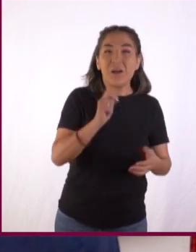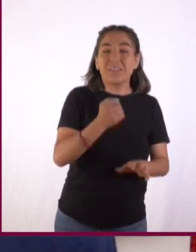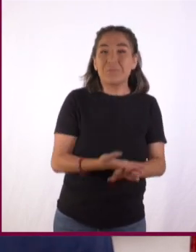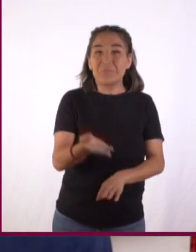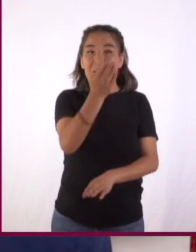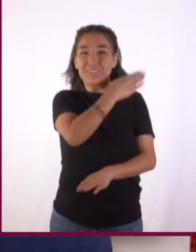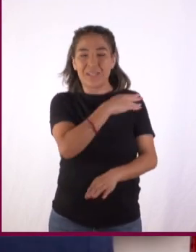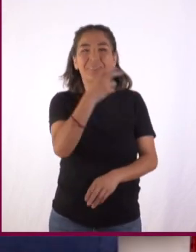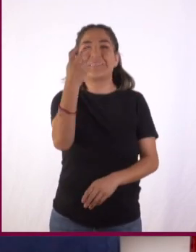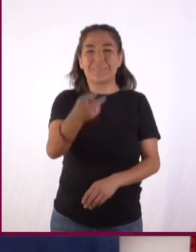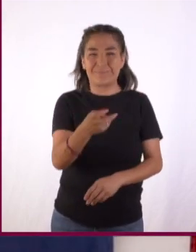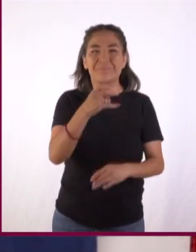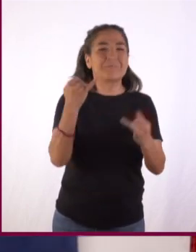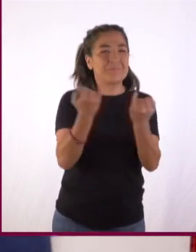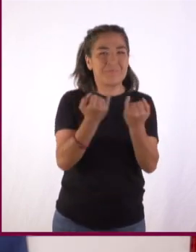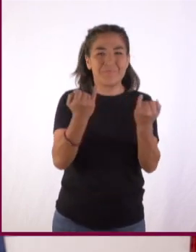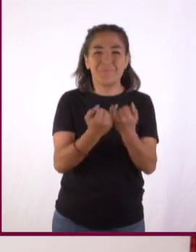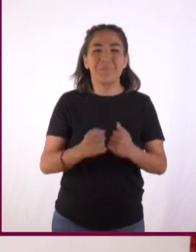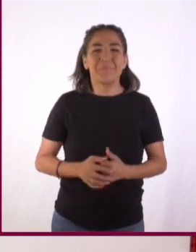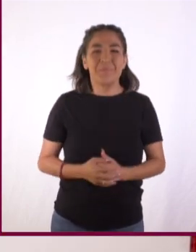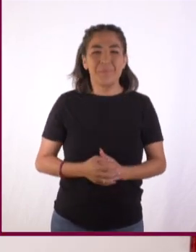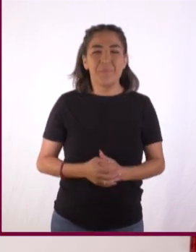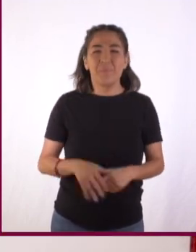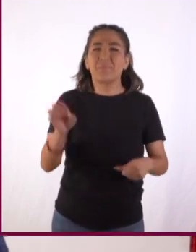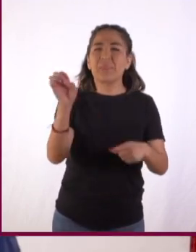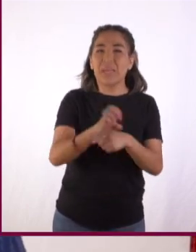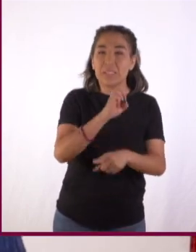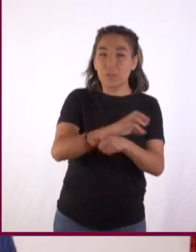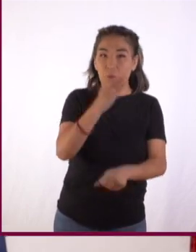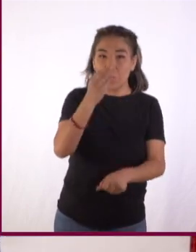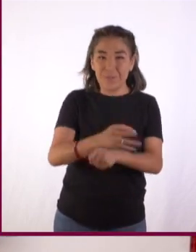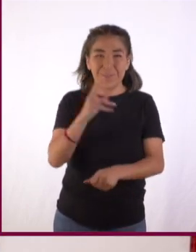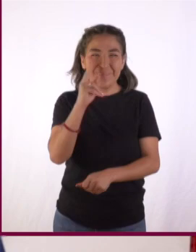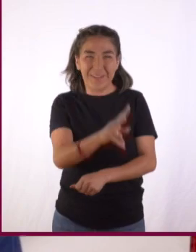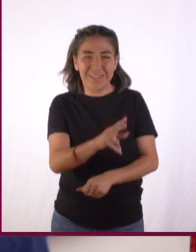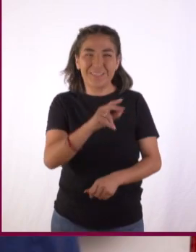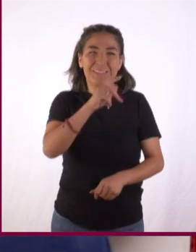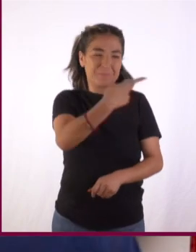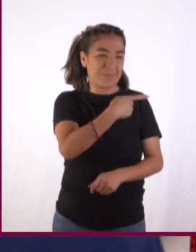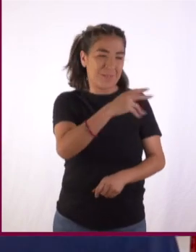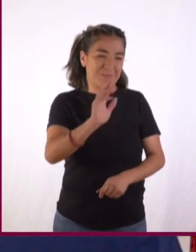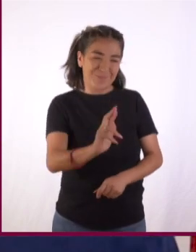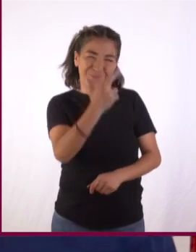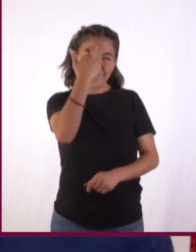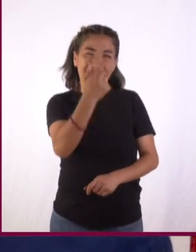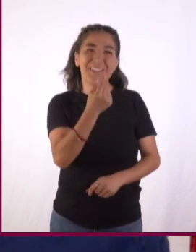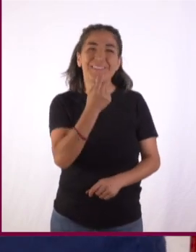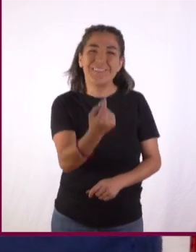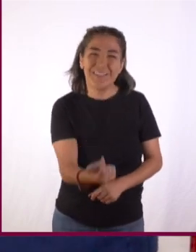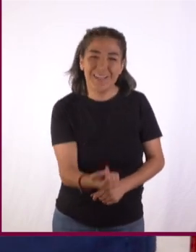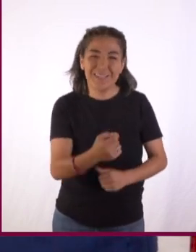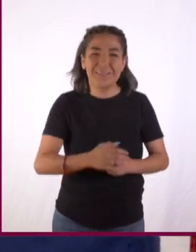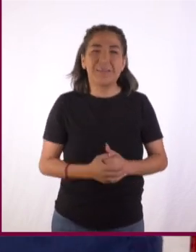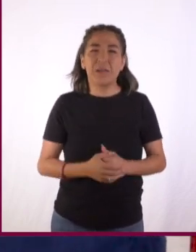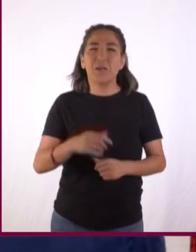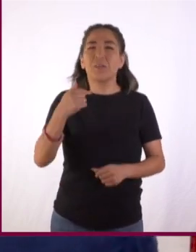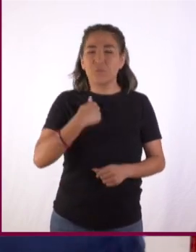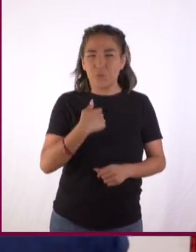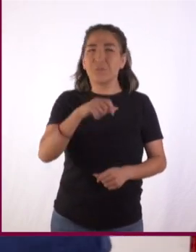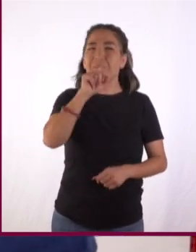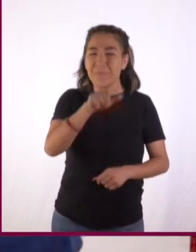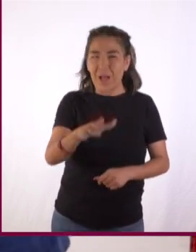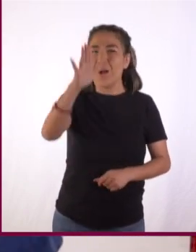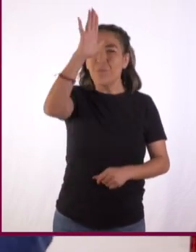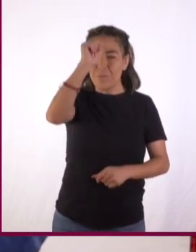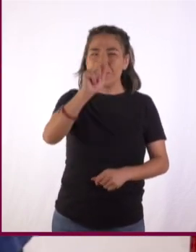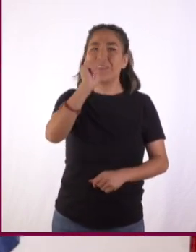presente sino del pasado. Sí, algo así. Entonces, ahora que estamos viendo fotos de nuestras respectivas infancias, me acordé